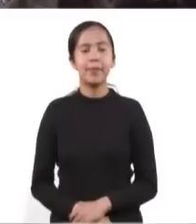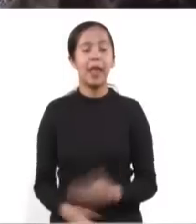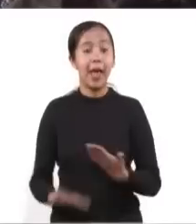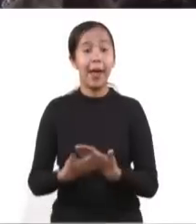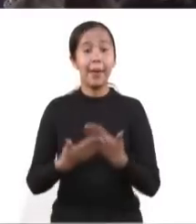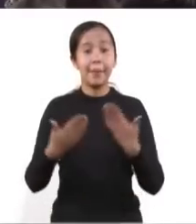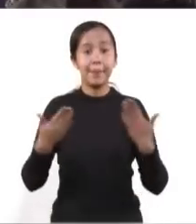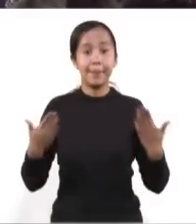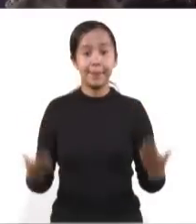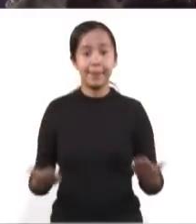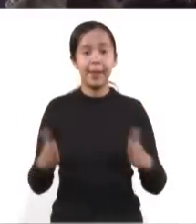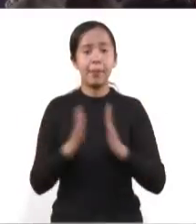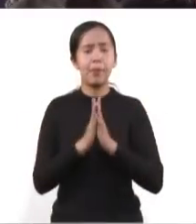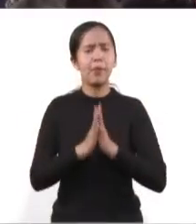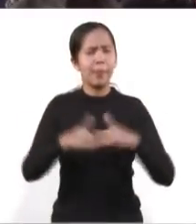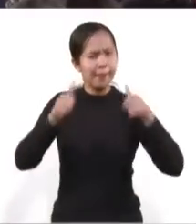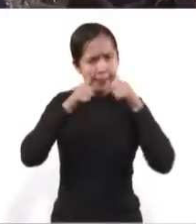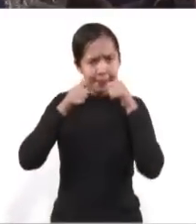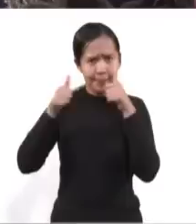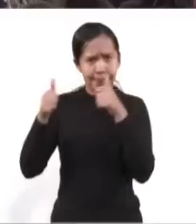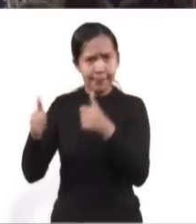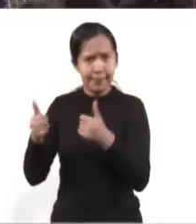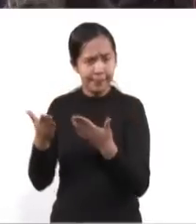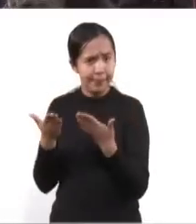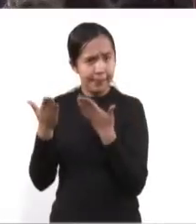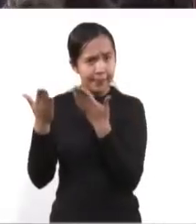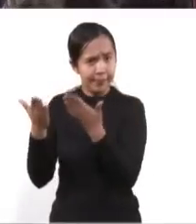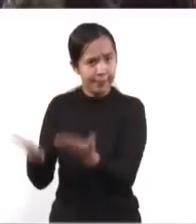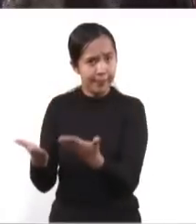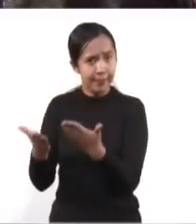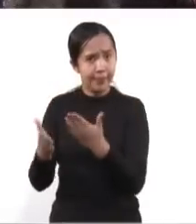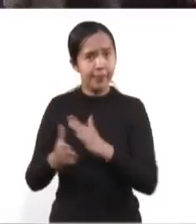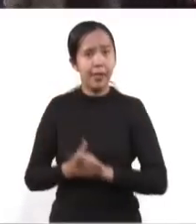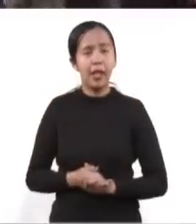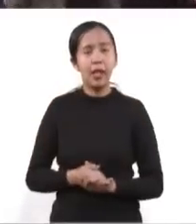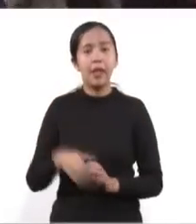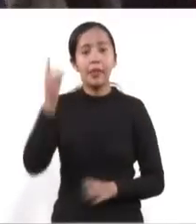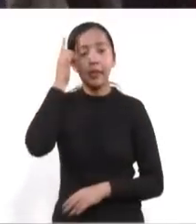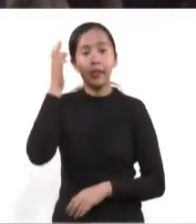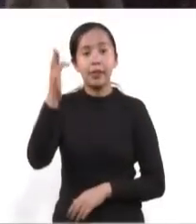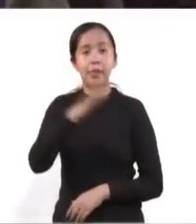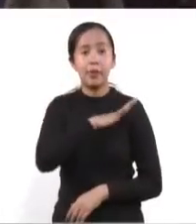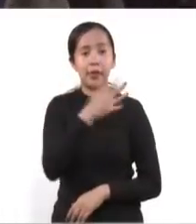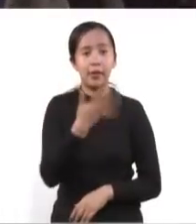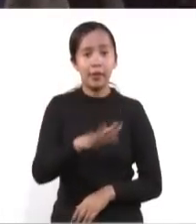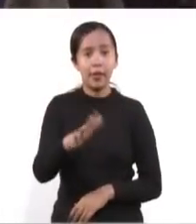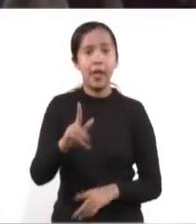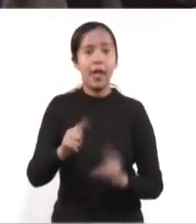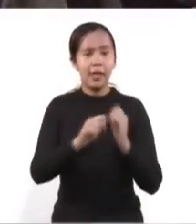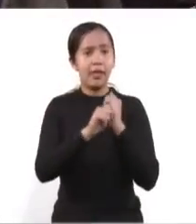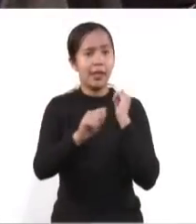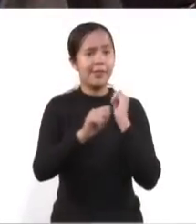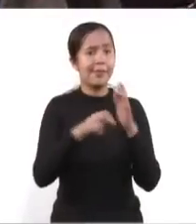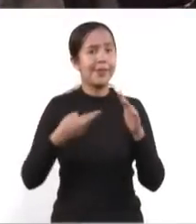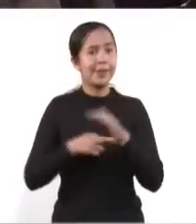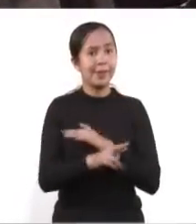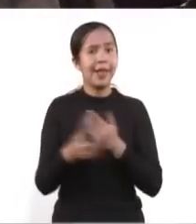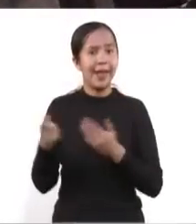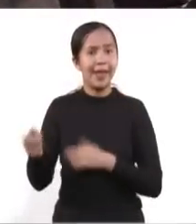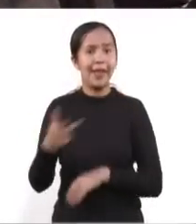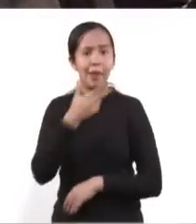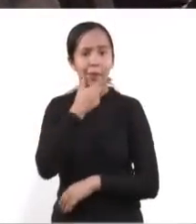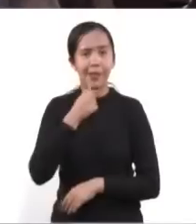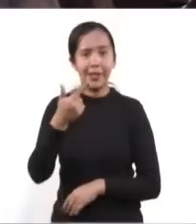A continuación, cedemos el uso de la voz en los micrófonos al director general del Sistema de Transporte Colectivo Metro,